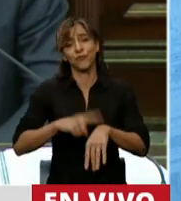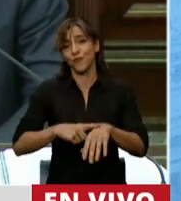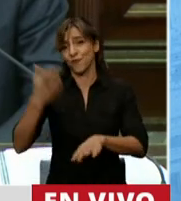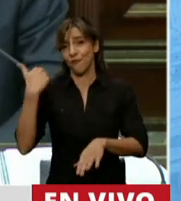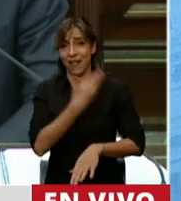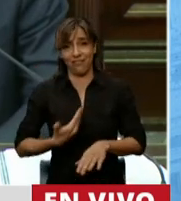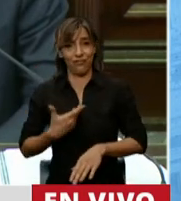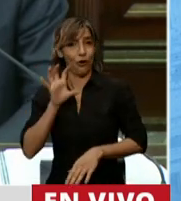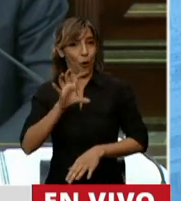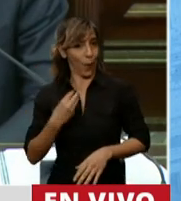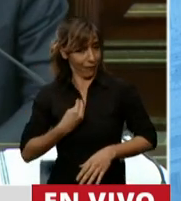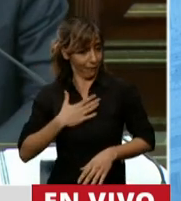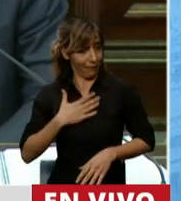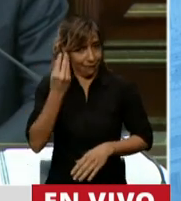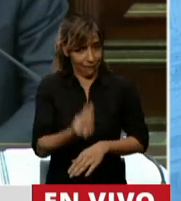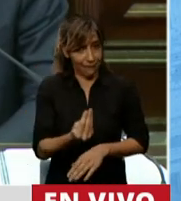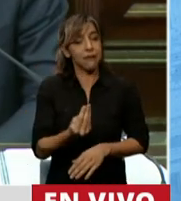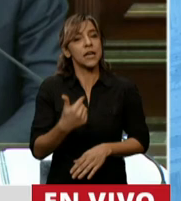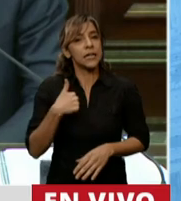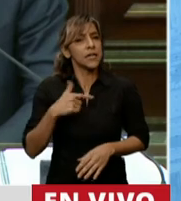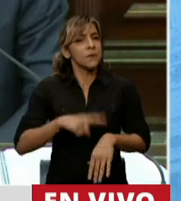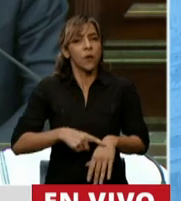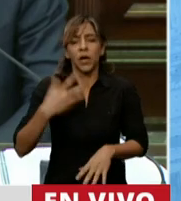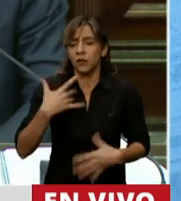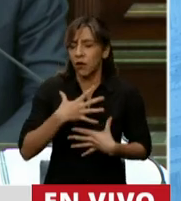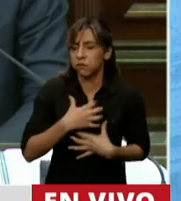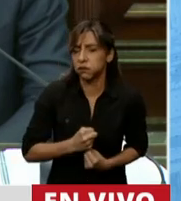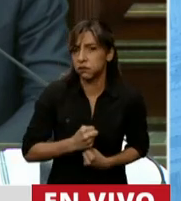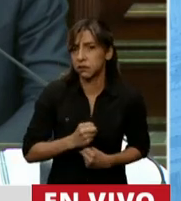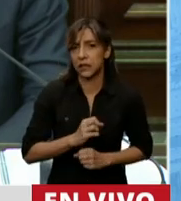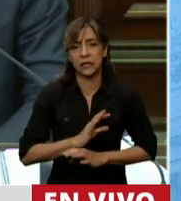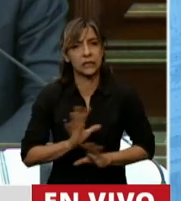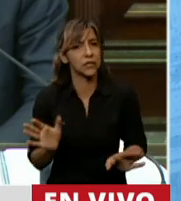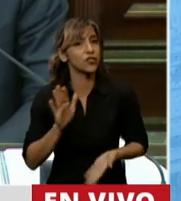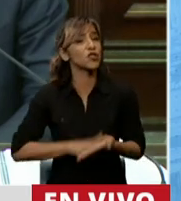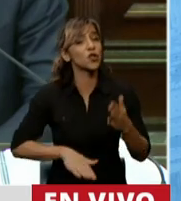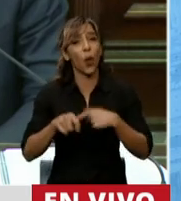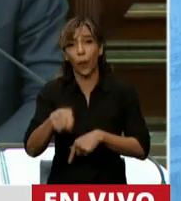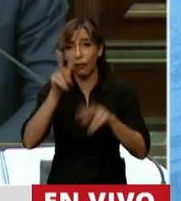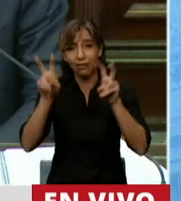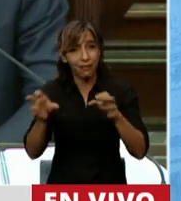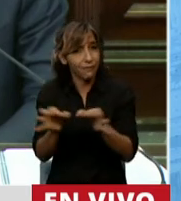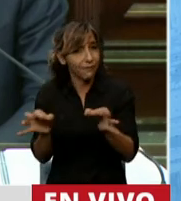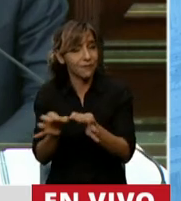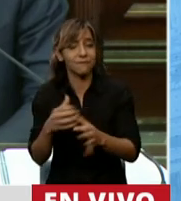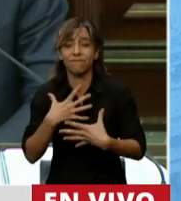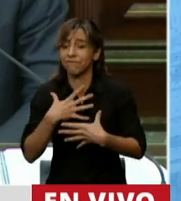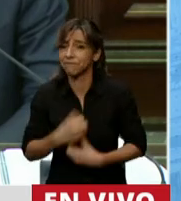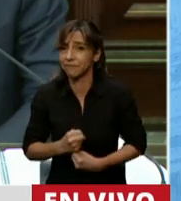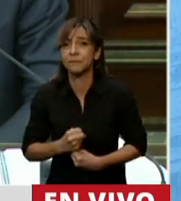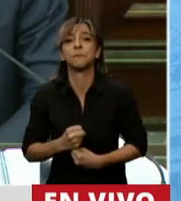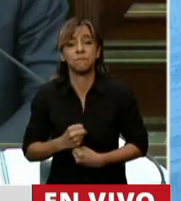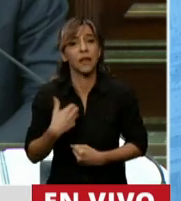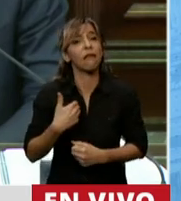tuve decepciones terribles con respecto a la causa Malvinas. Me ayudaba muchísimo